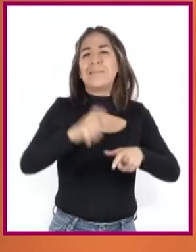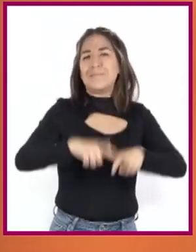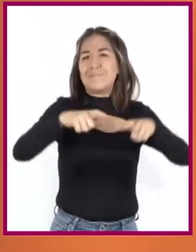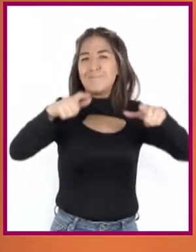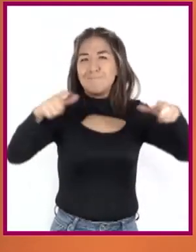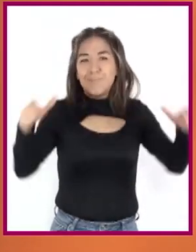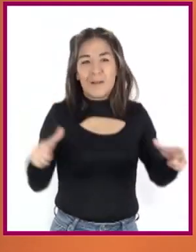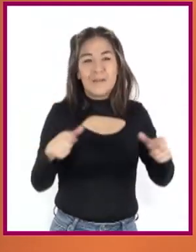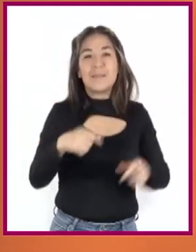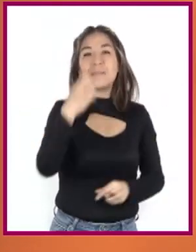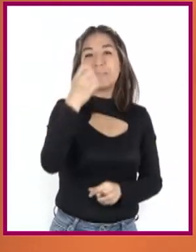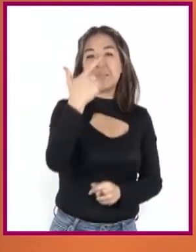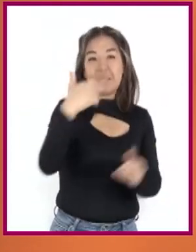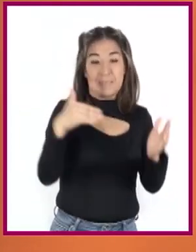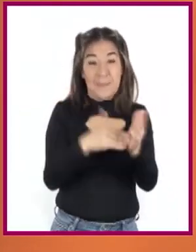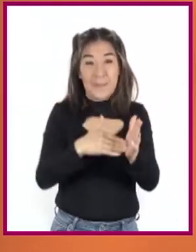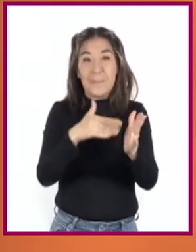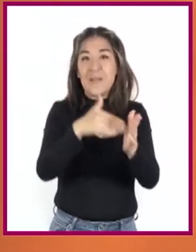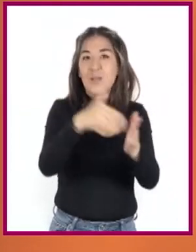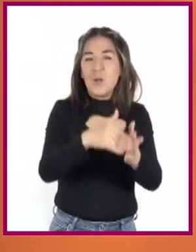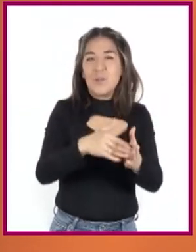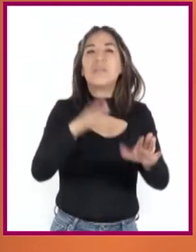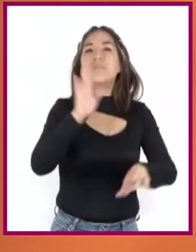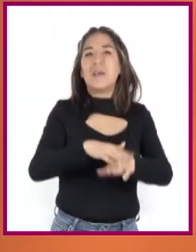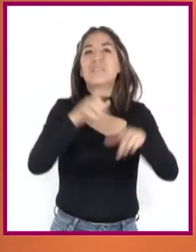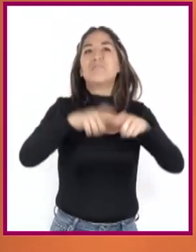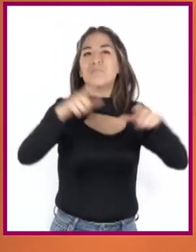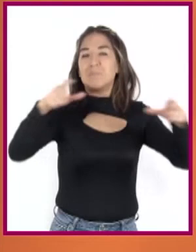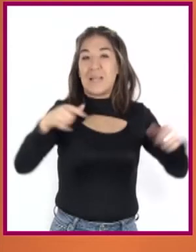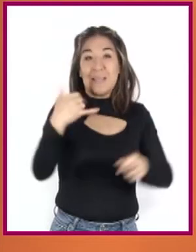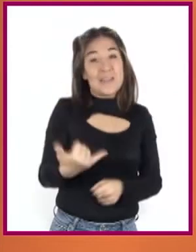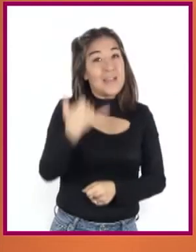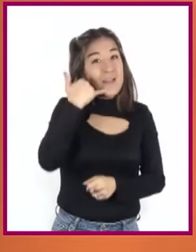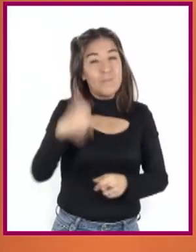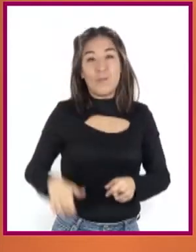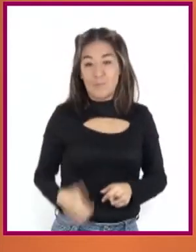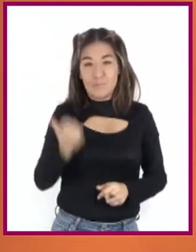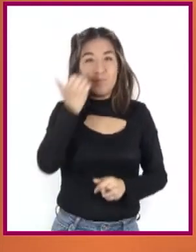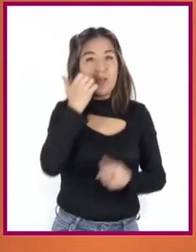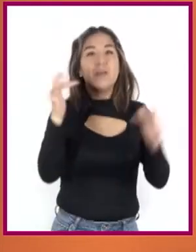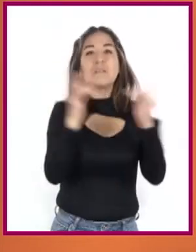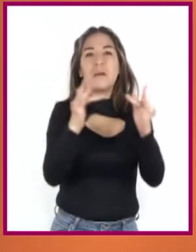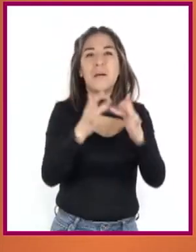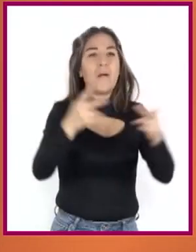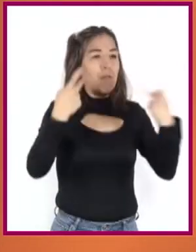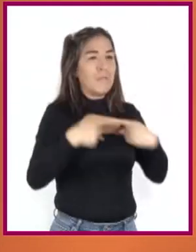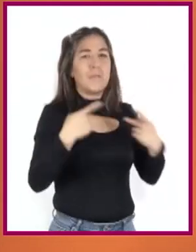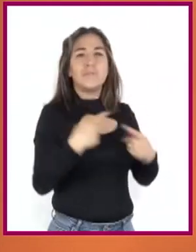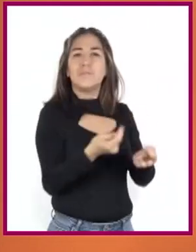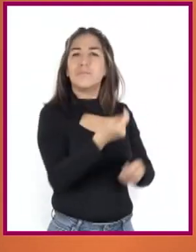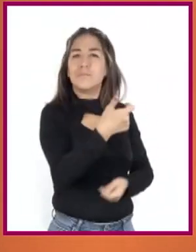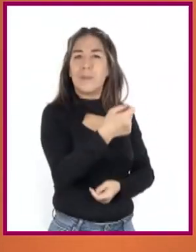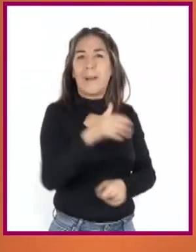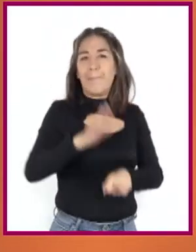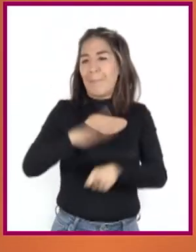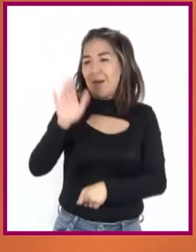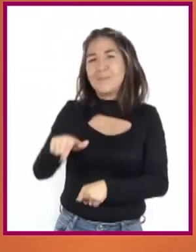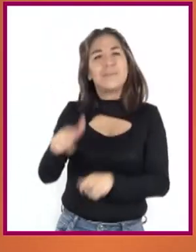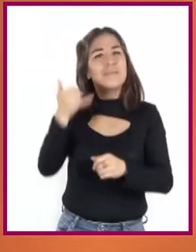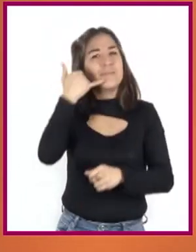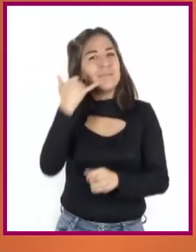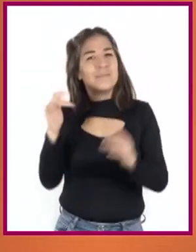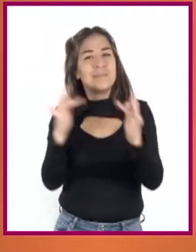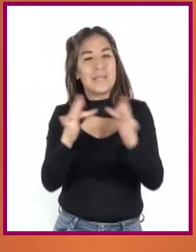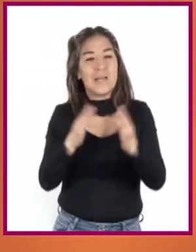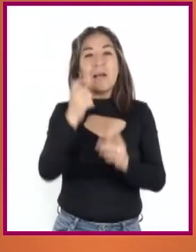de 7,000 millones, habiendo más teléfonos móviles que personas en el planeta y llegando hasta el fondo de